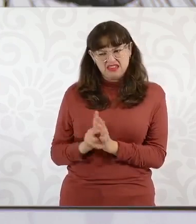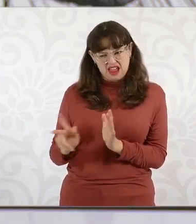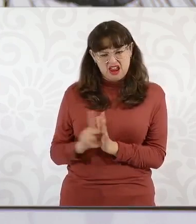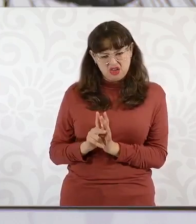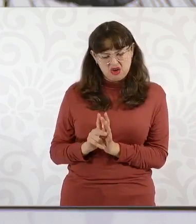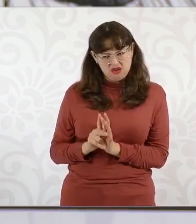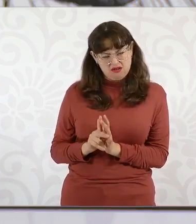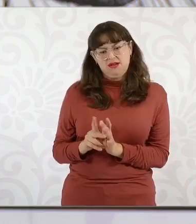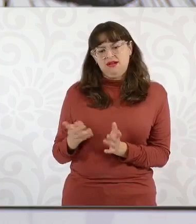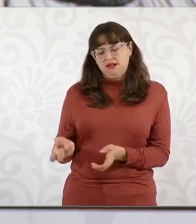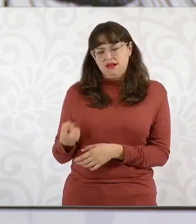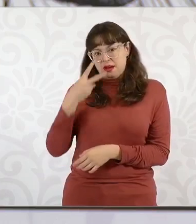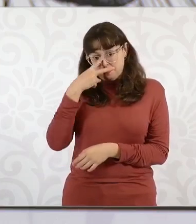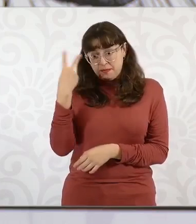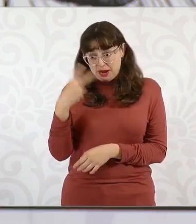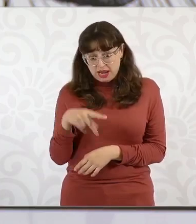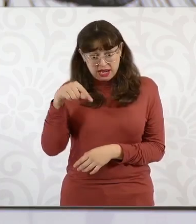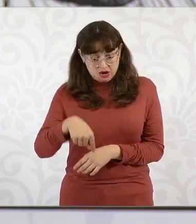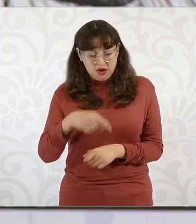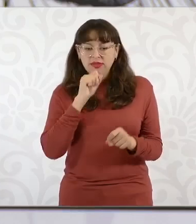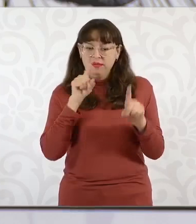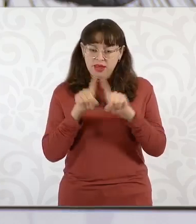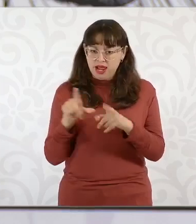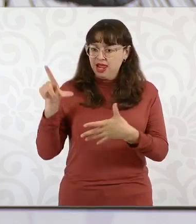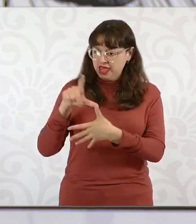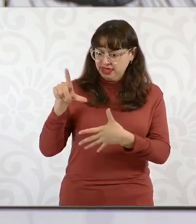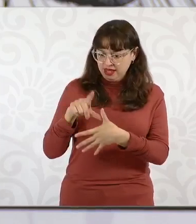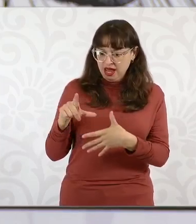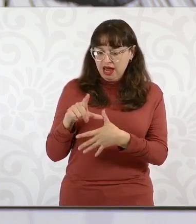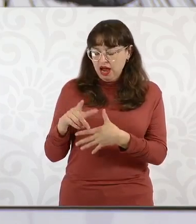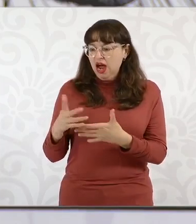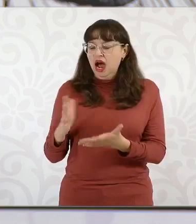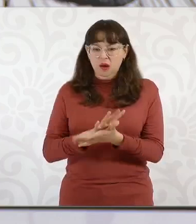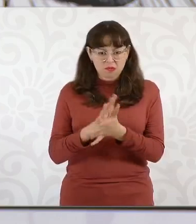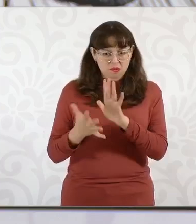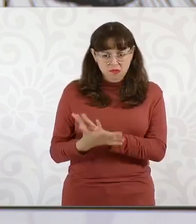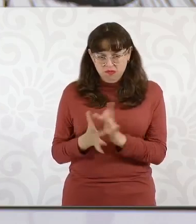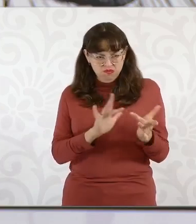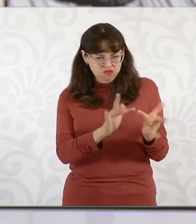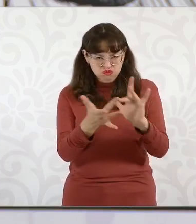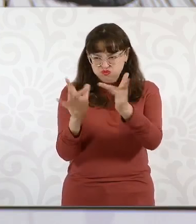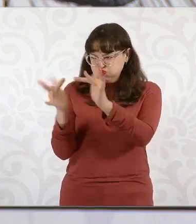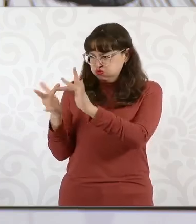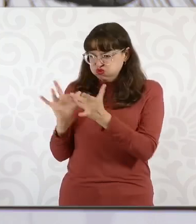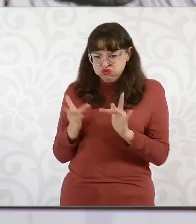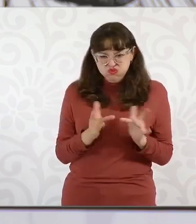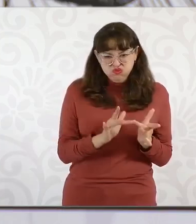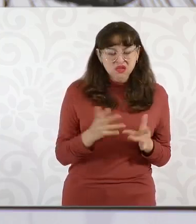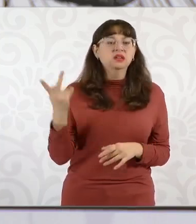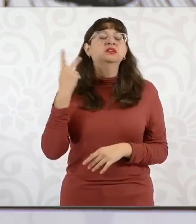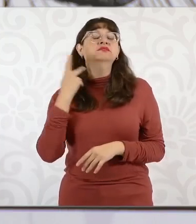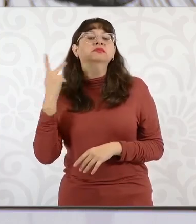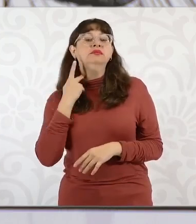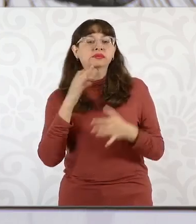también opera principalmente en países de América Latina y que está vinculada con redes de